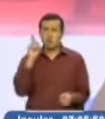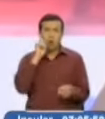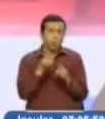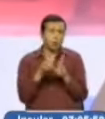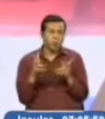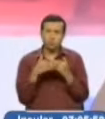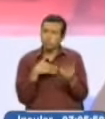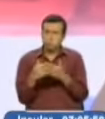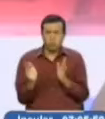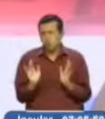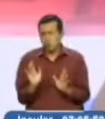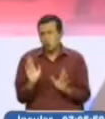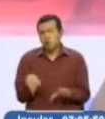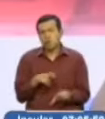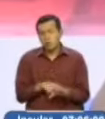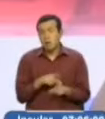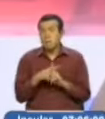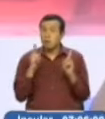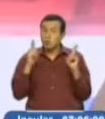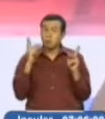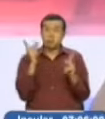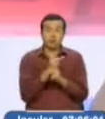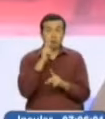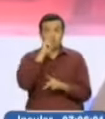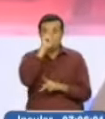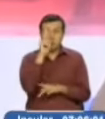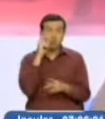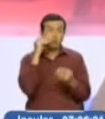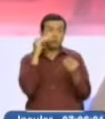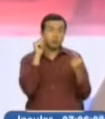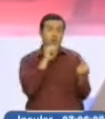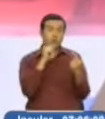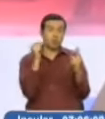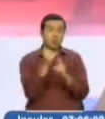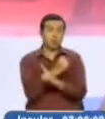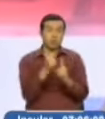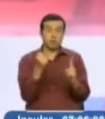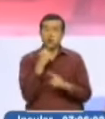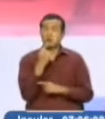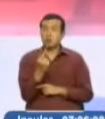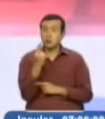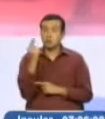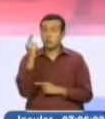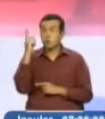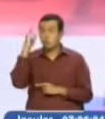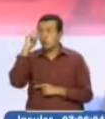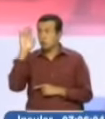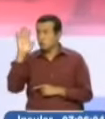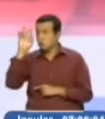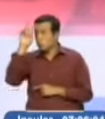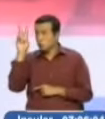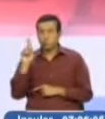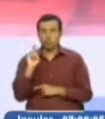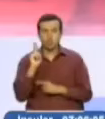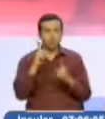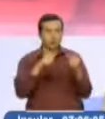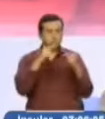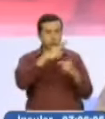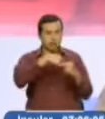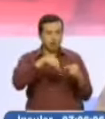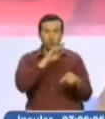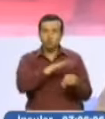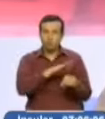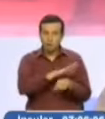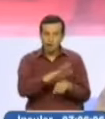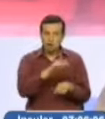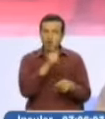visto durante años en Venezuela. La posibilidad de convertirnos en Venezuela no viene del lado del gobierno. Es posible que del lado de la oposición venga la